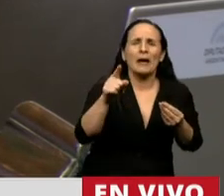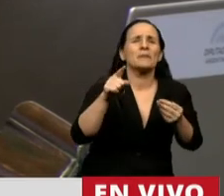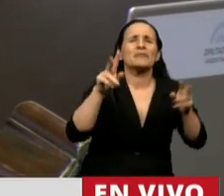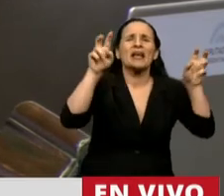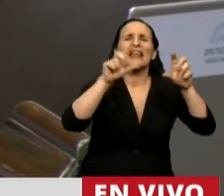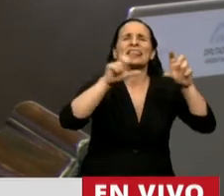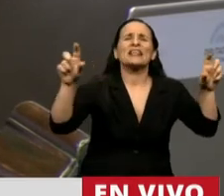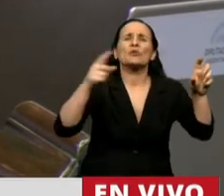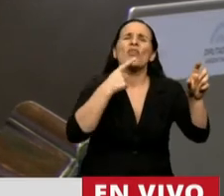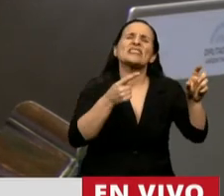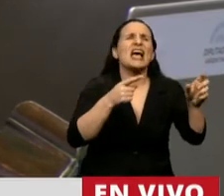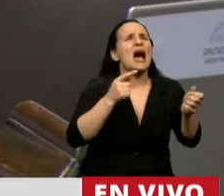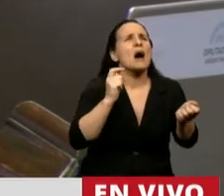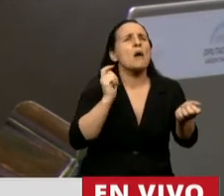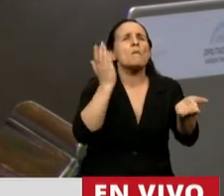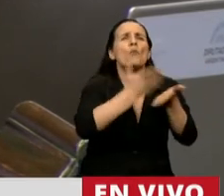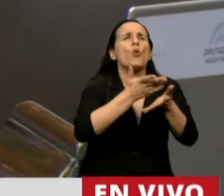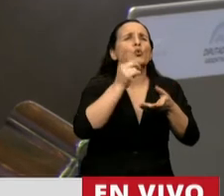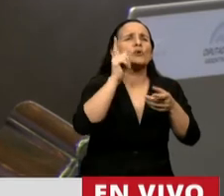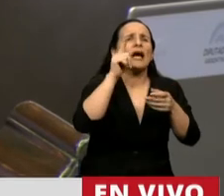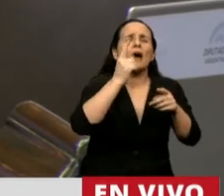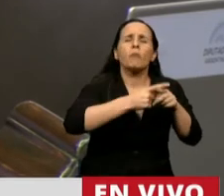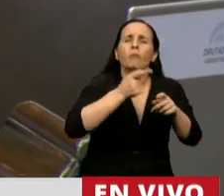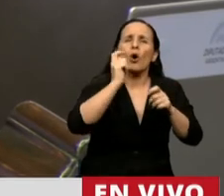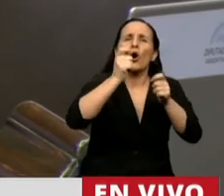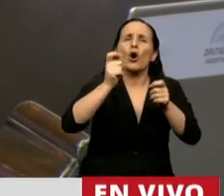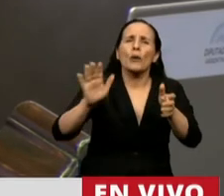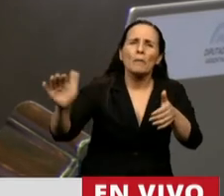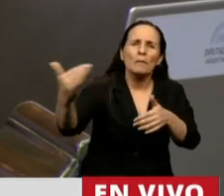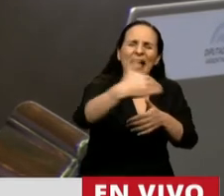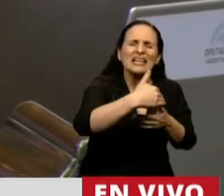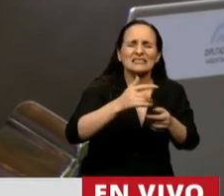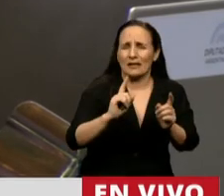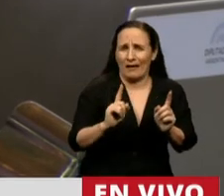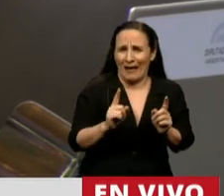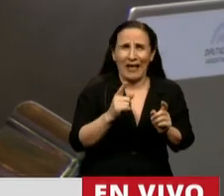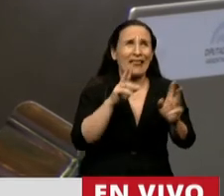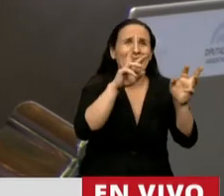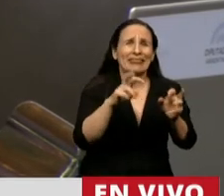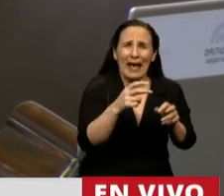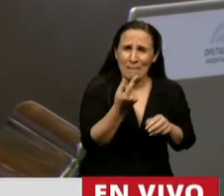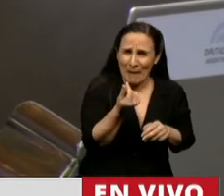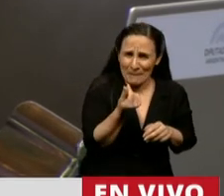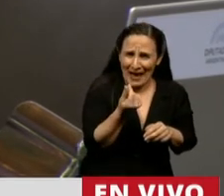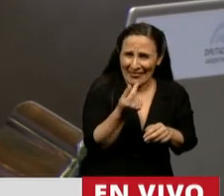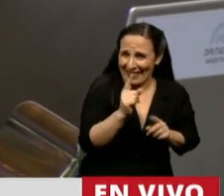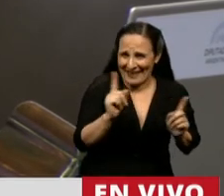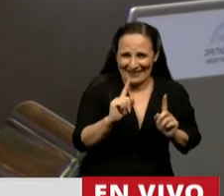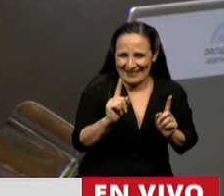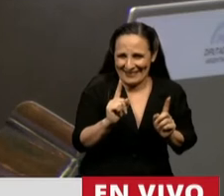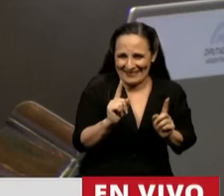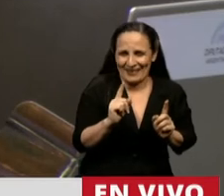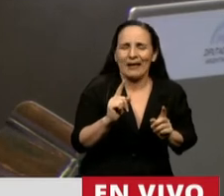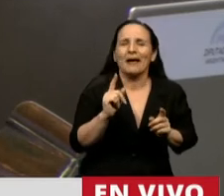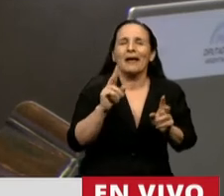las multas de la pesca. La multa de la pesca no era solamente una cuestión dineraria, era claramente marcar un posicionamiento de nacional